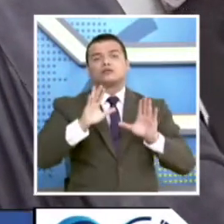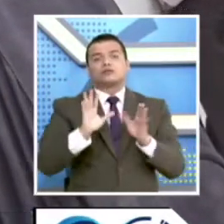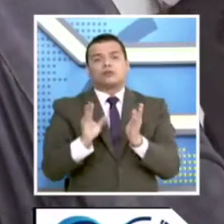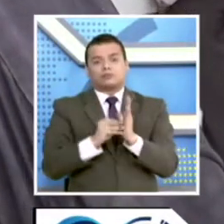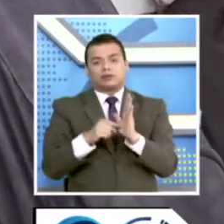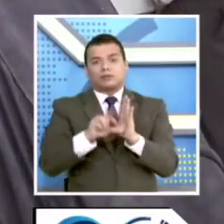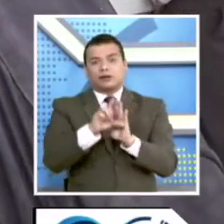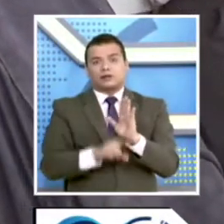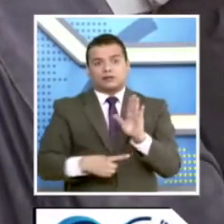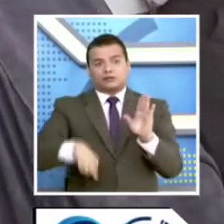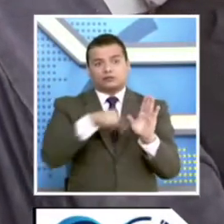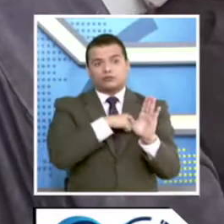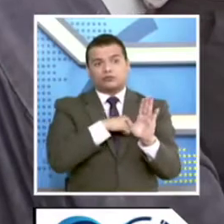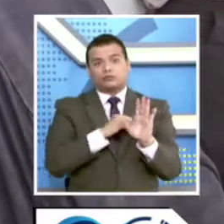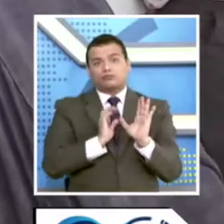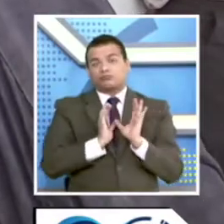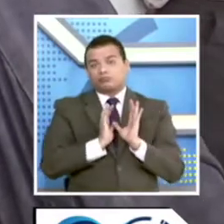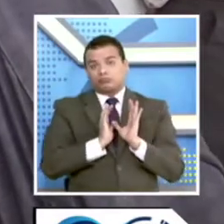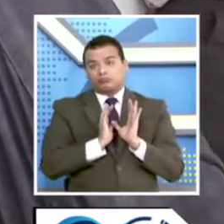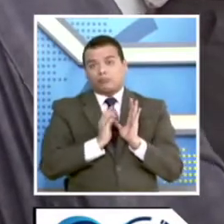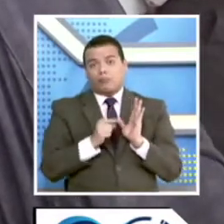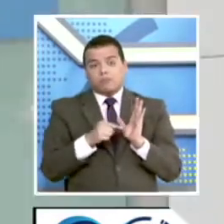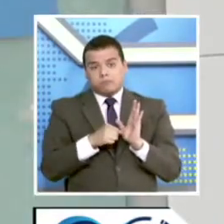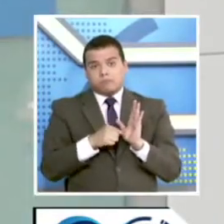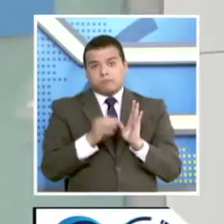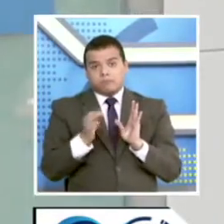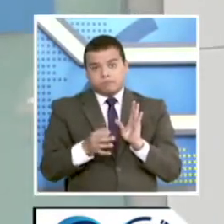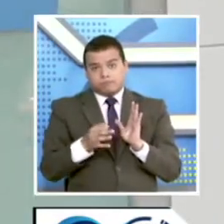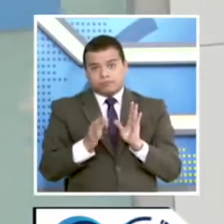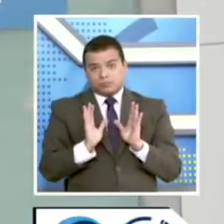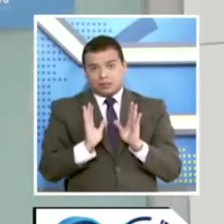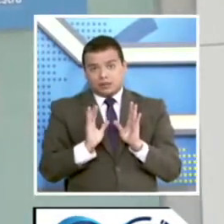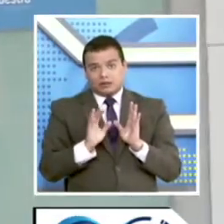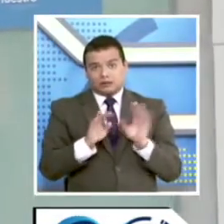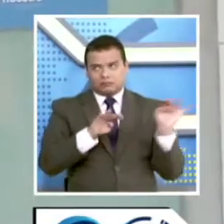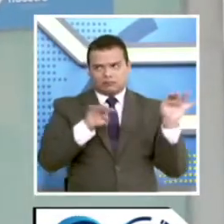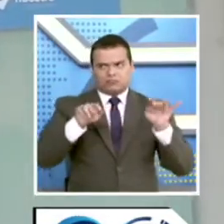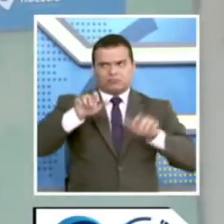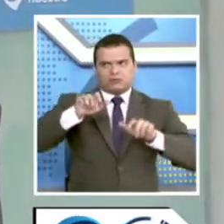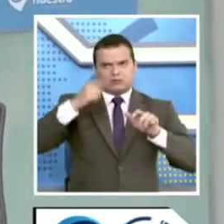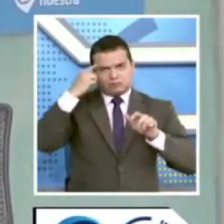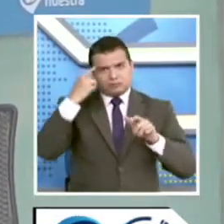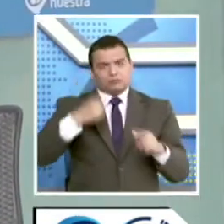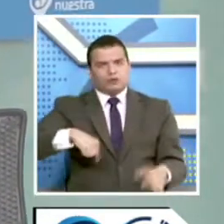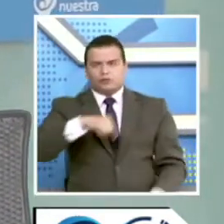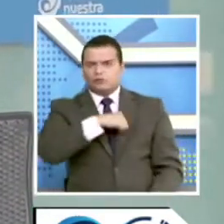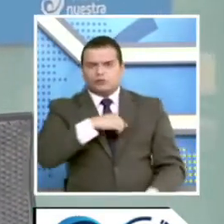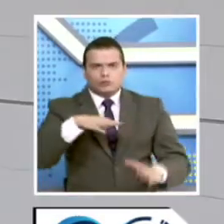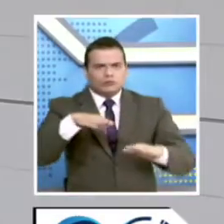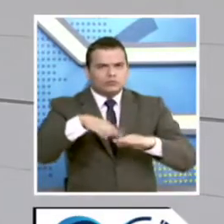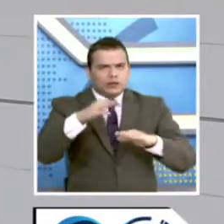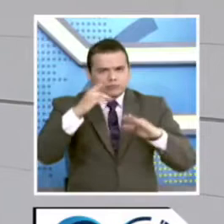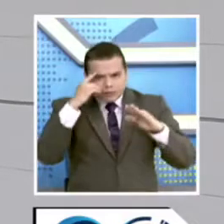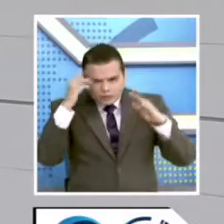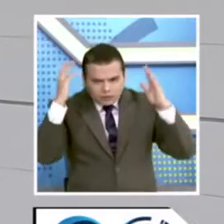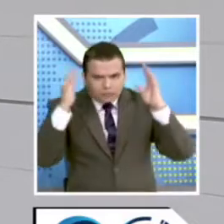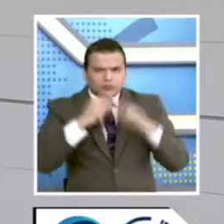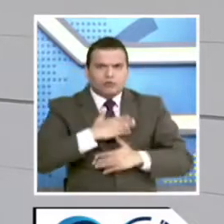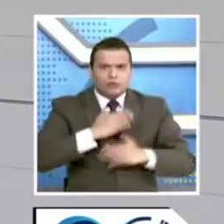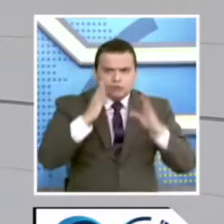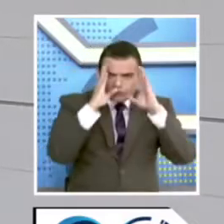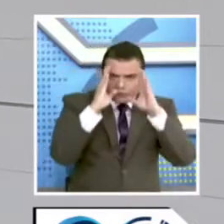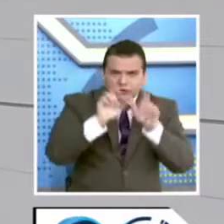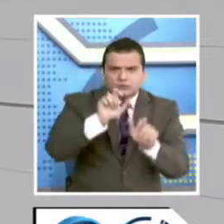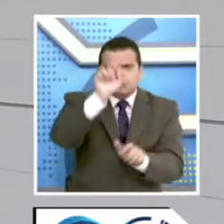que 4 o 5 clínicas de las que aparecimos allí estemos hoy en un cuestionamiento. Hay un trabajo de humanización en la atención a los pacientes, tenemos